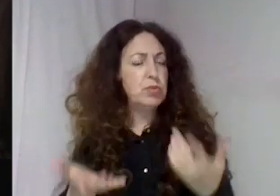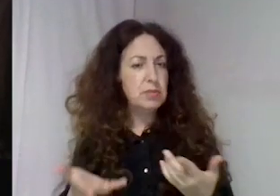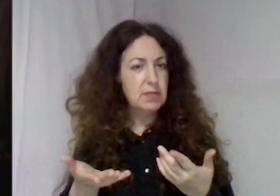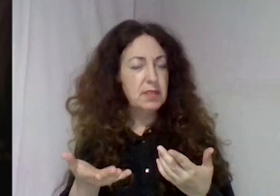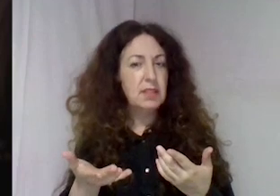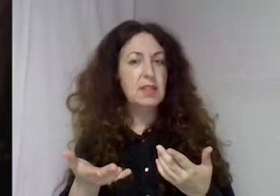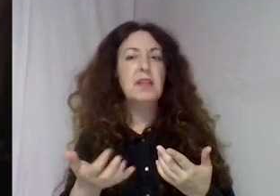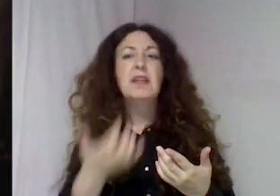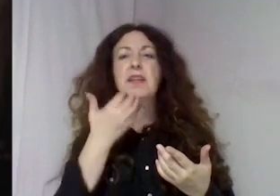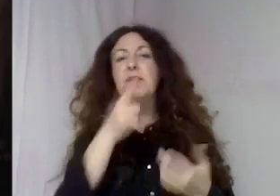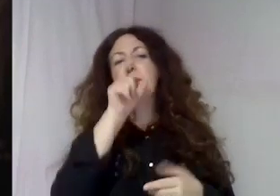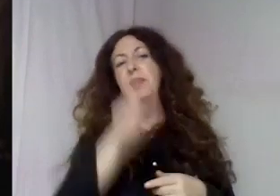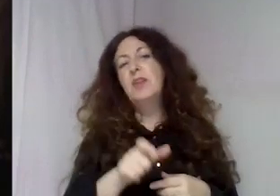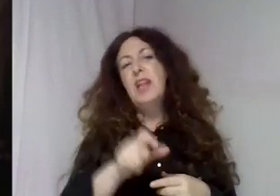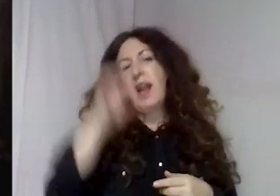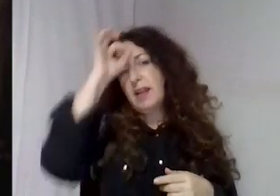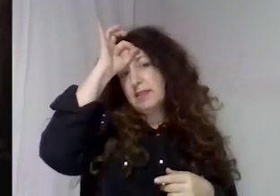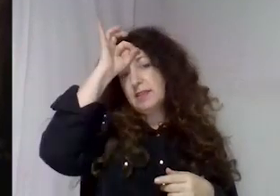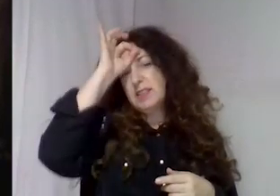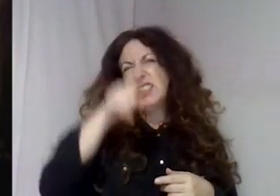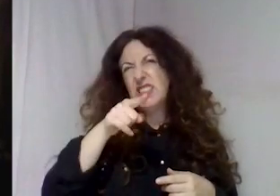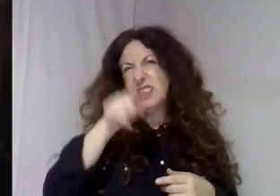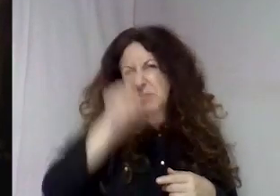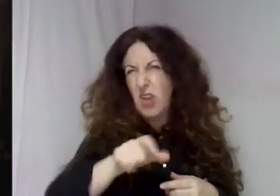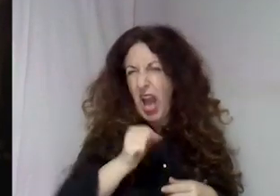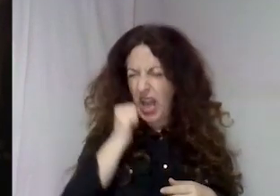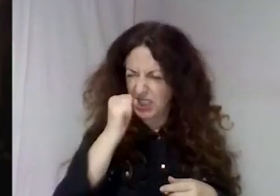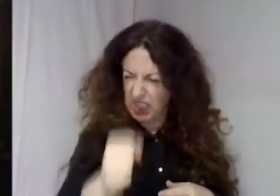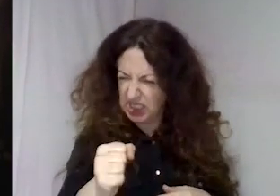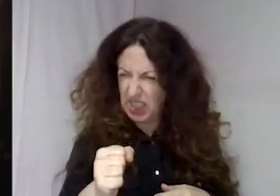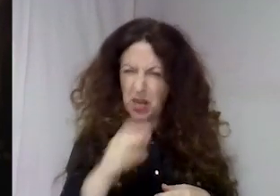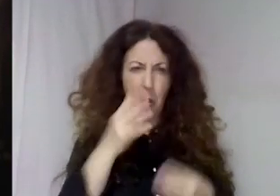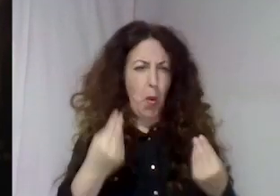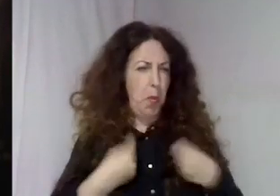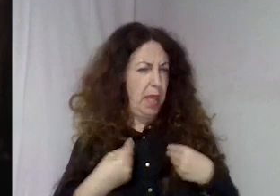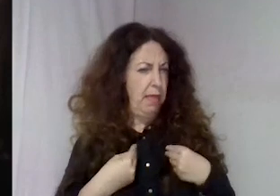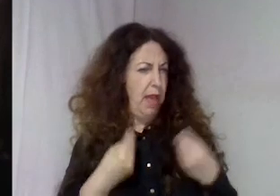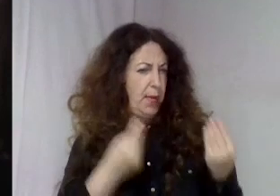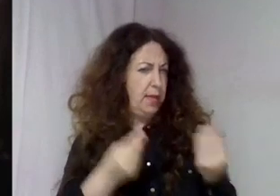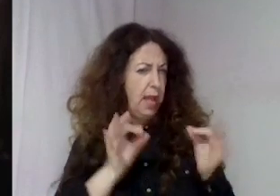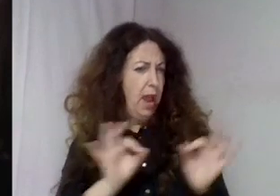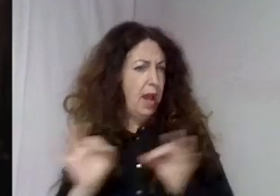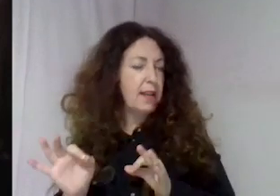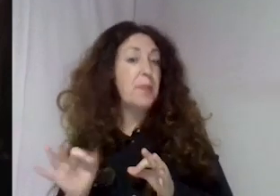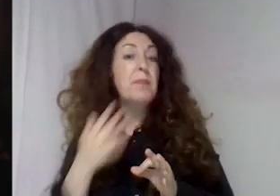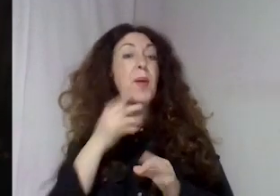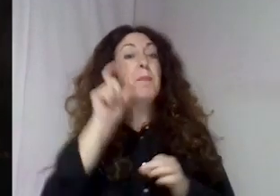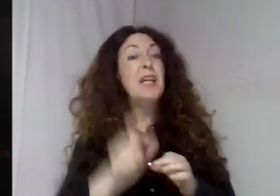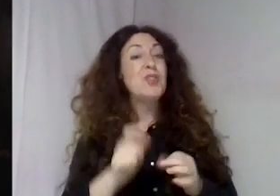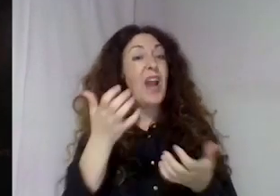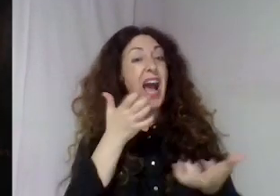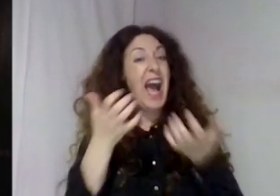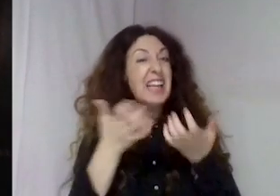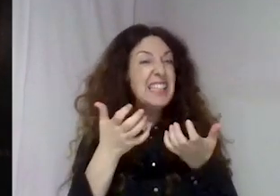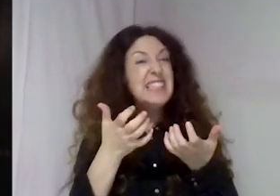pues no es esa excepción, que tú eres capaz de matar a alguien, que creo que es un acto bastante radical en principio, ¿no? Entonces yo